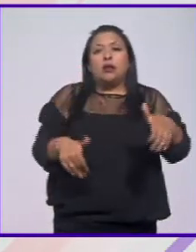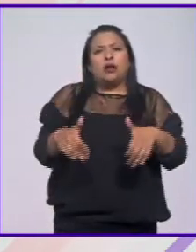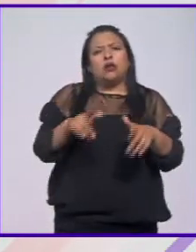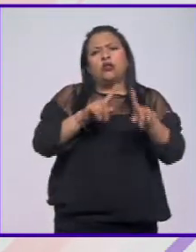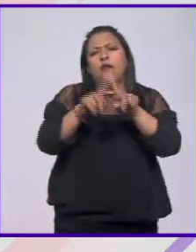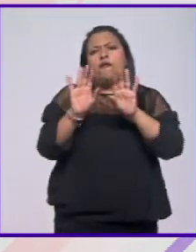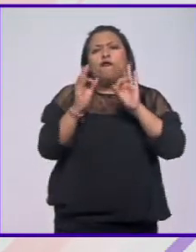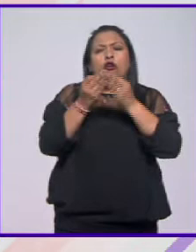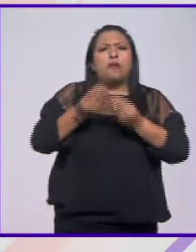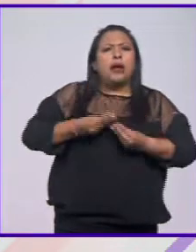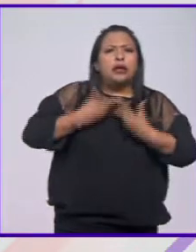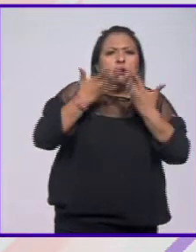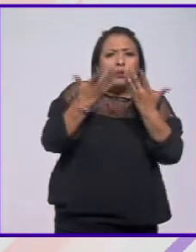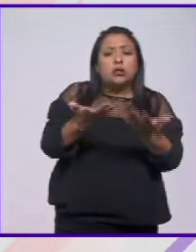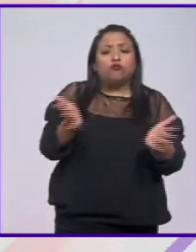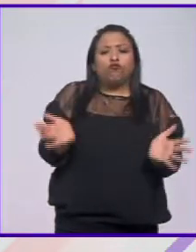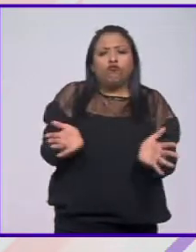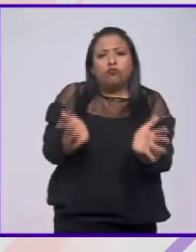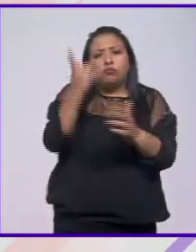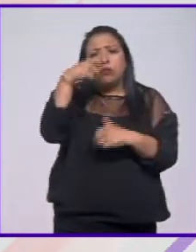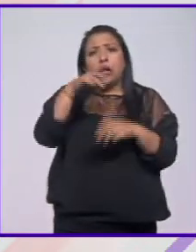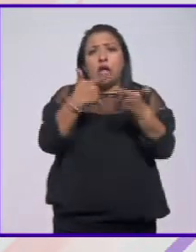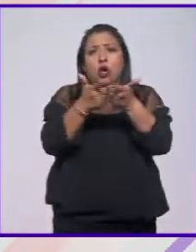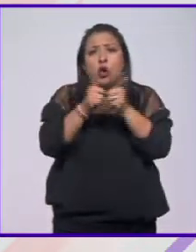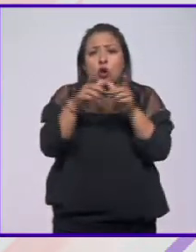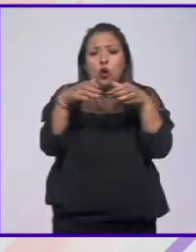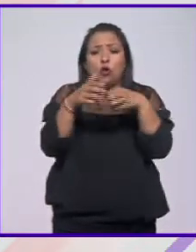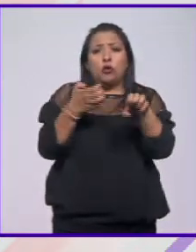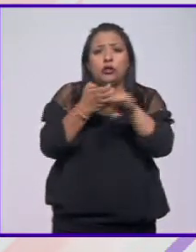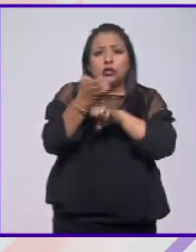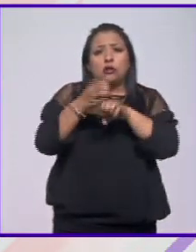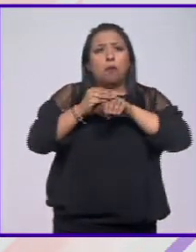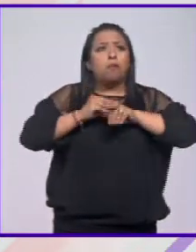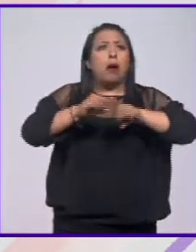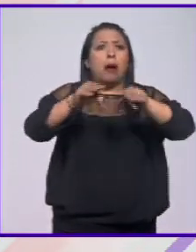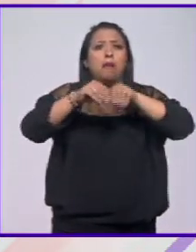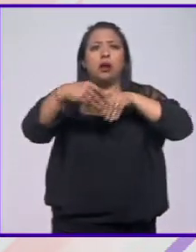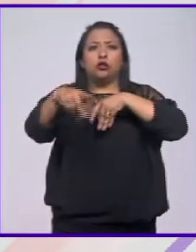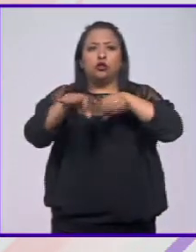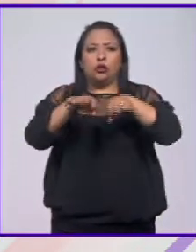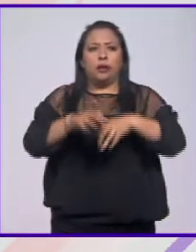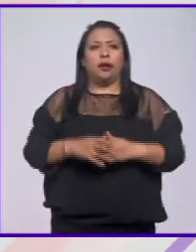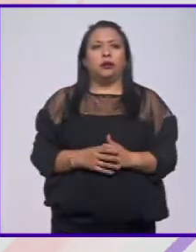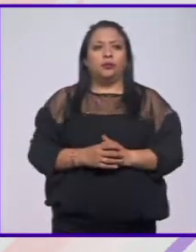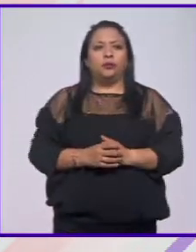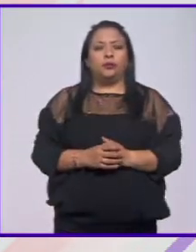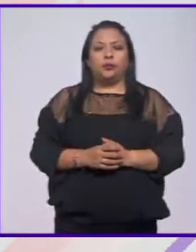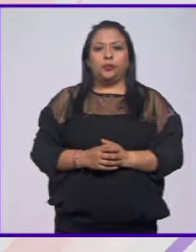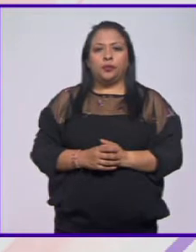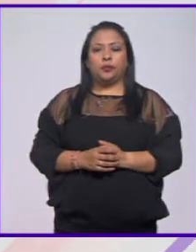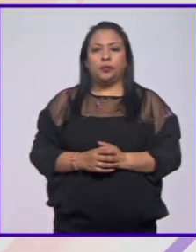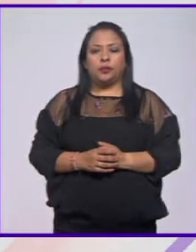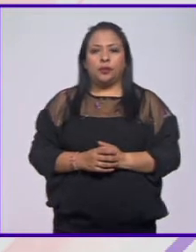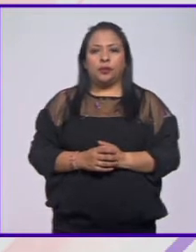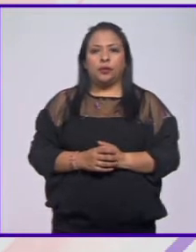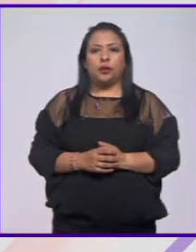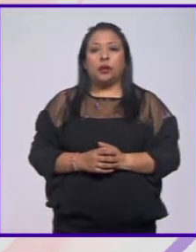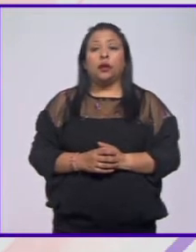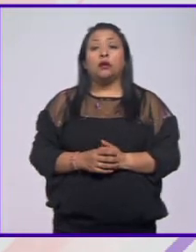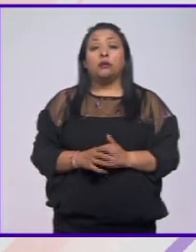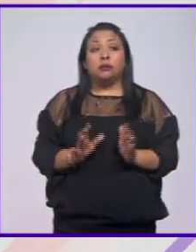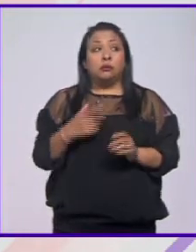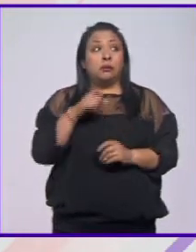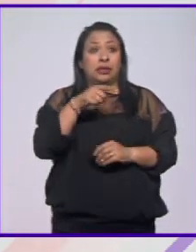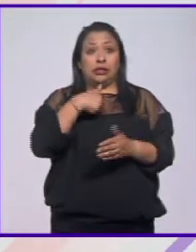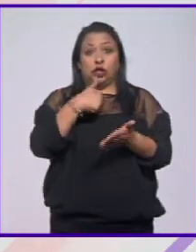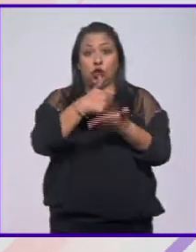sus manifestaciones y se impulsa que las compañías del Estado difundan su trabajo. Cantar las canciones de este cancionero. Mientras tanto,